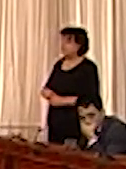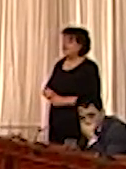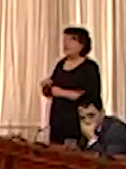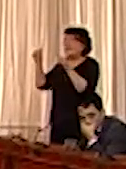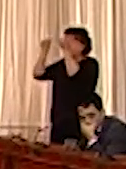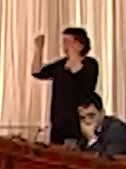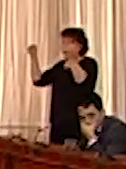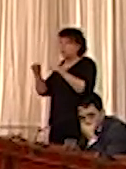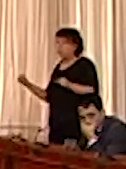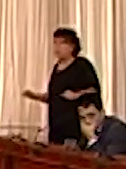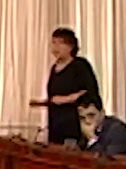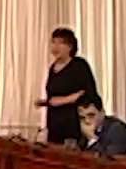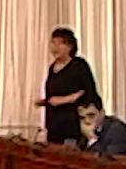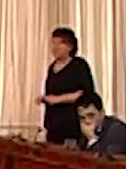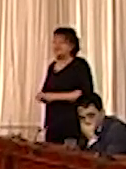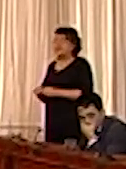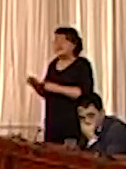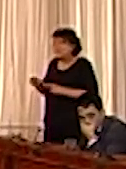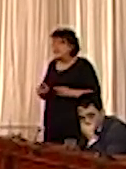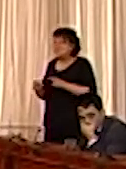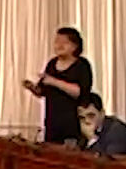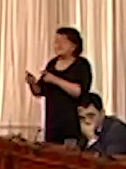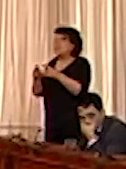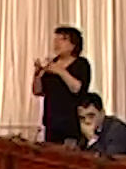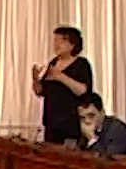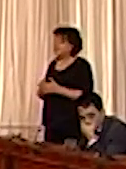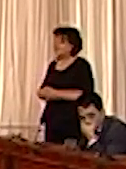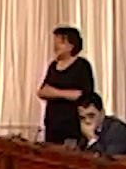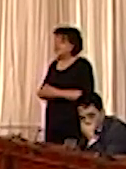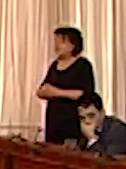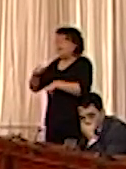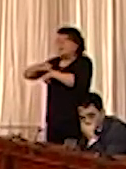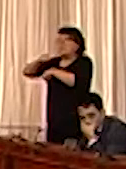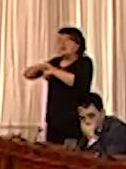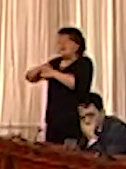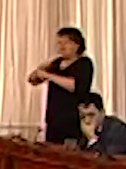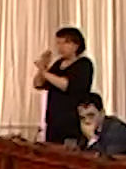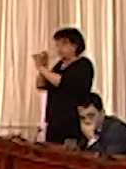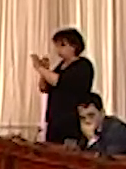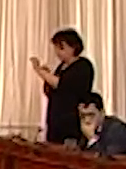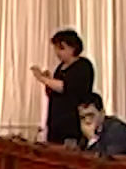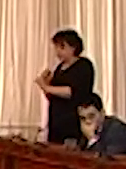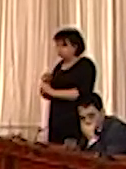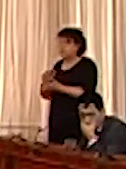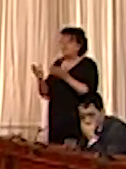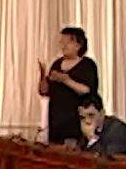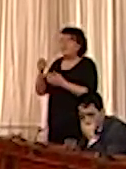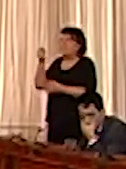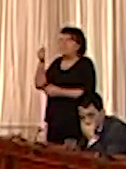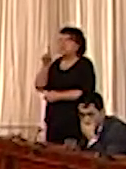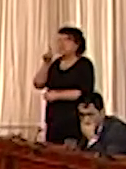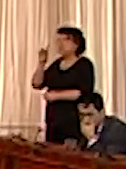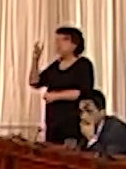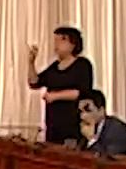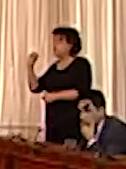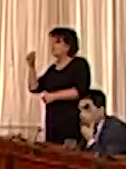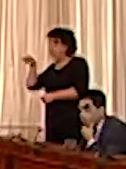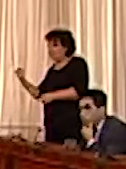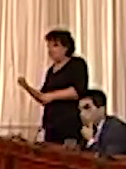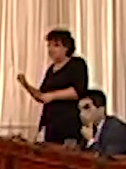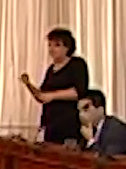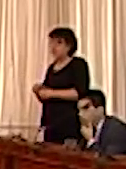la escultura denominada río al origen confeccionada en piedra esculpida valorizada en 818 mil soles